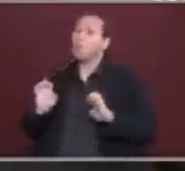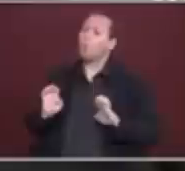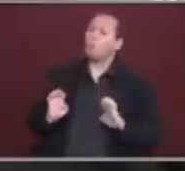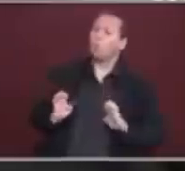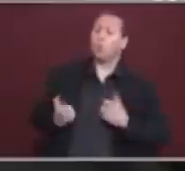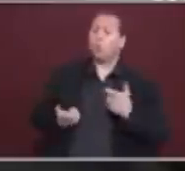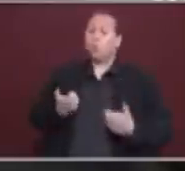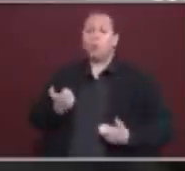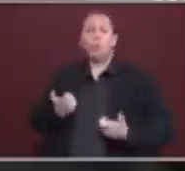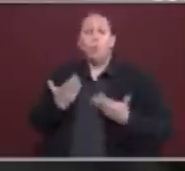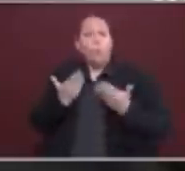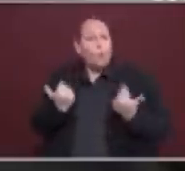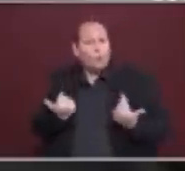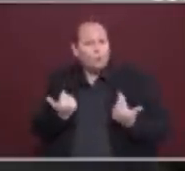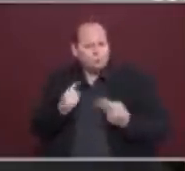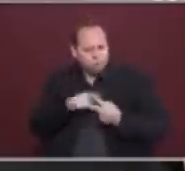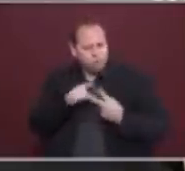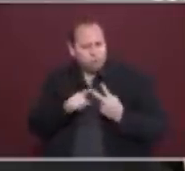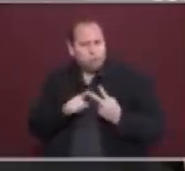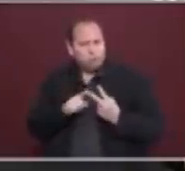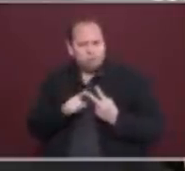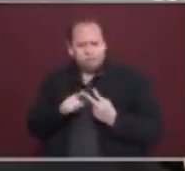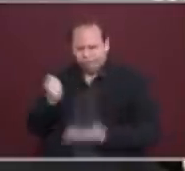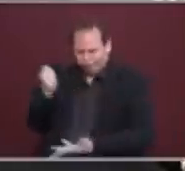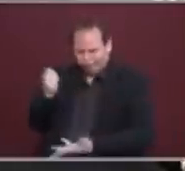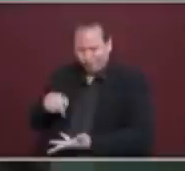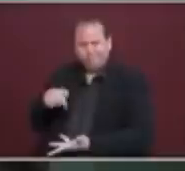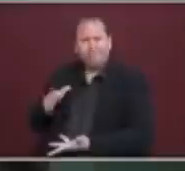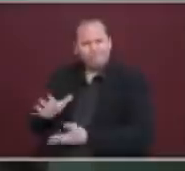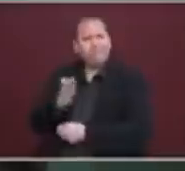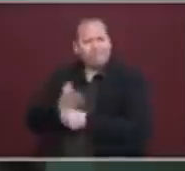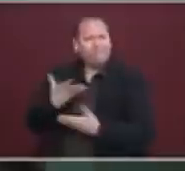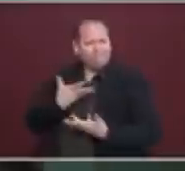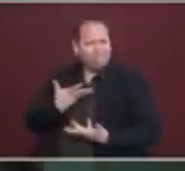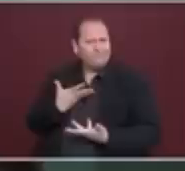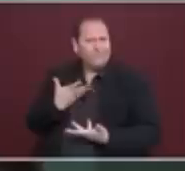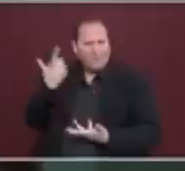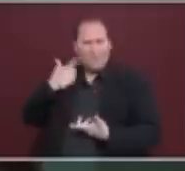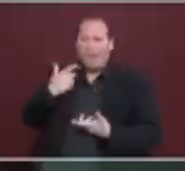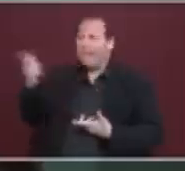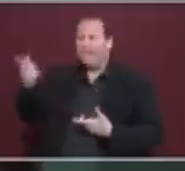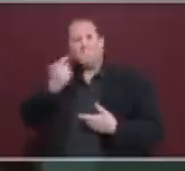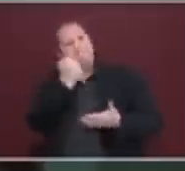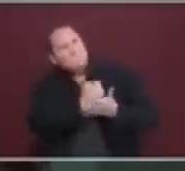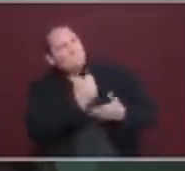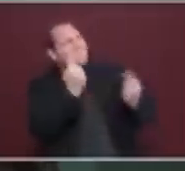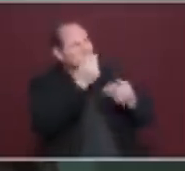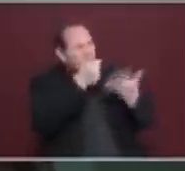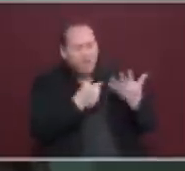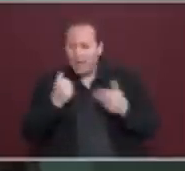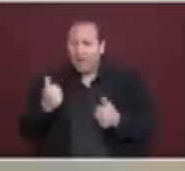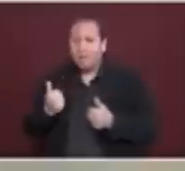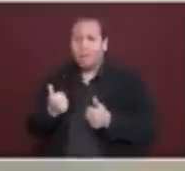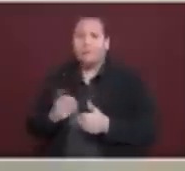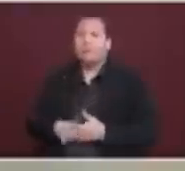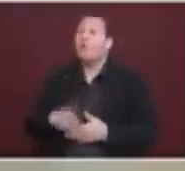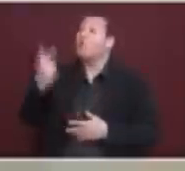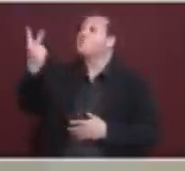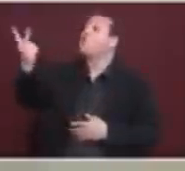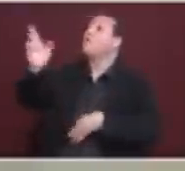gobierno nos va a alcanzar el presupuesto para atender las demandas de la gente 2 más